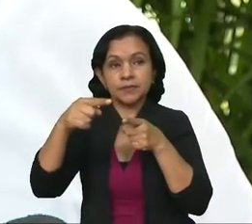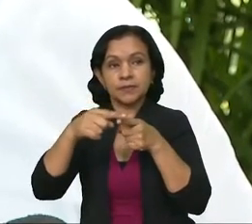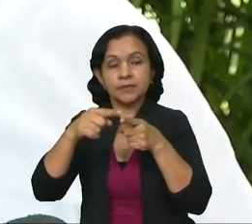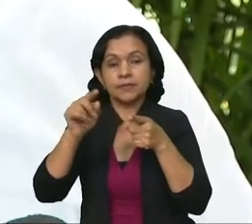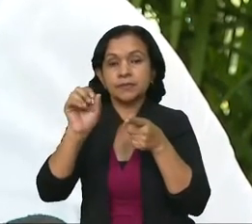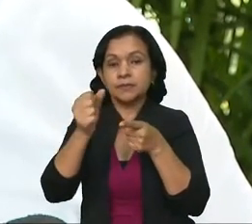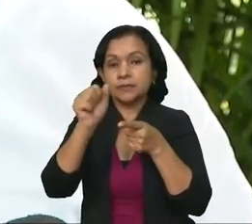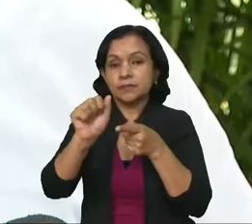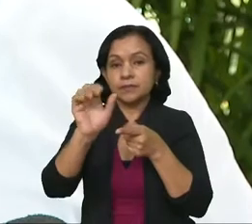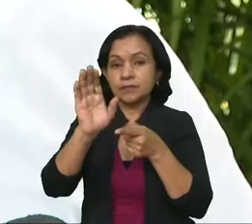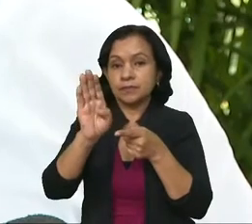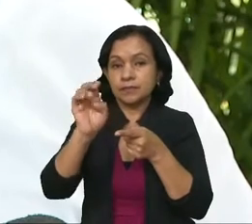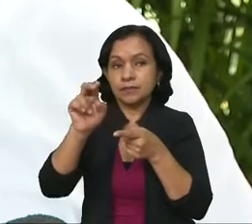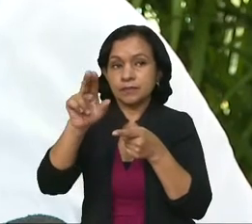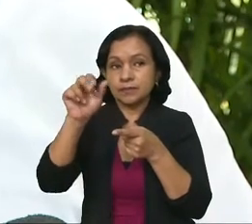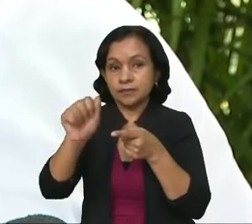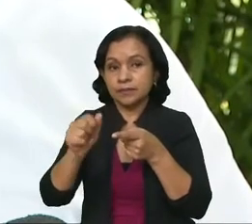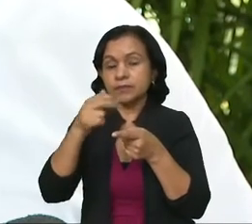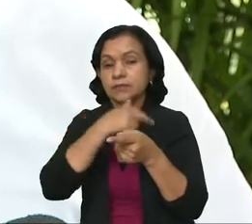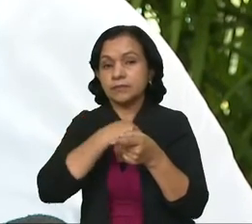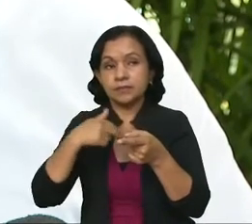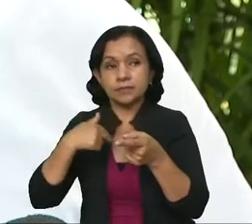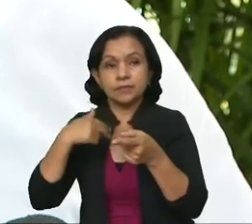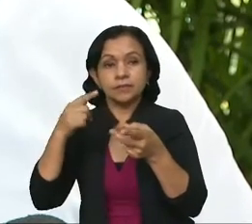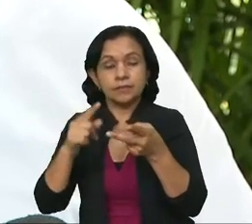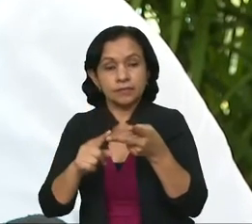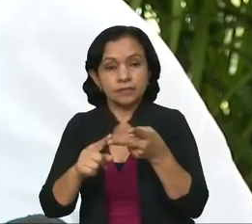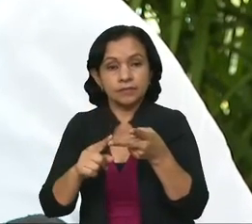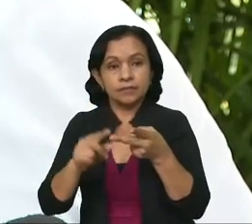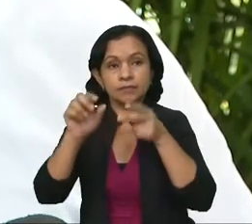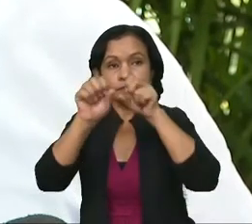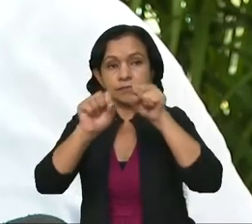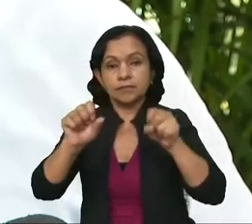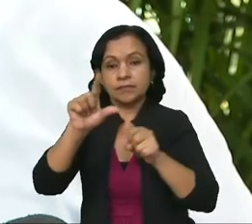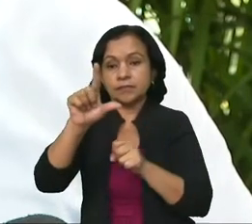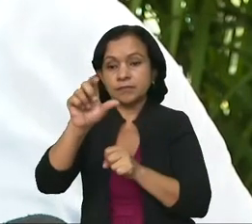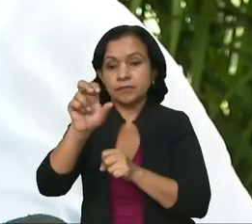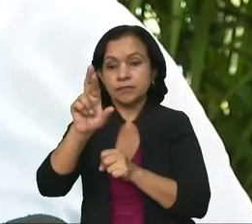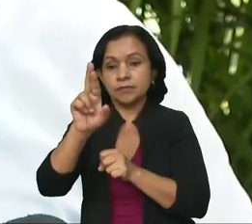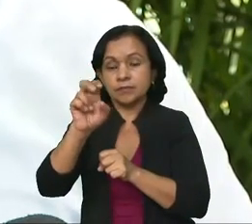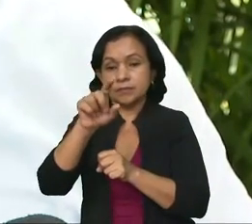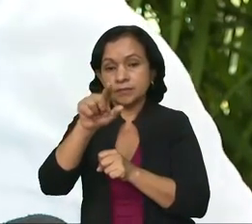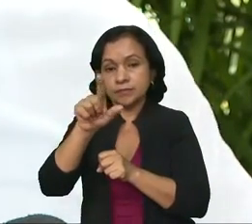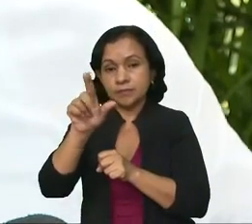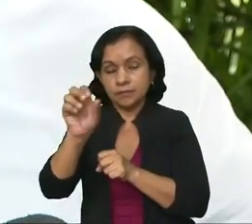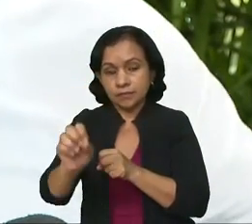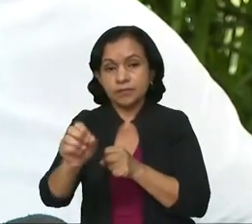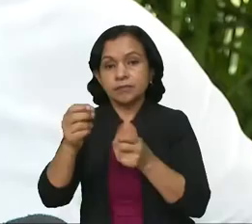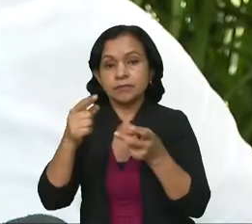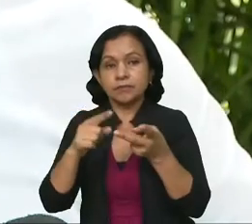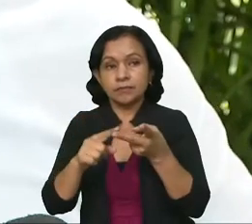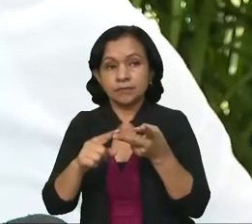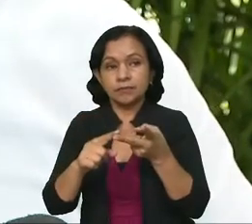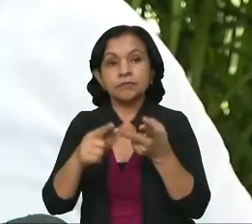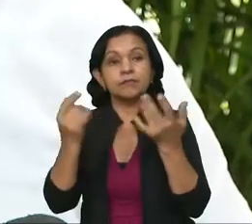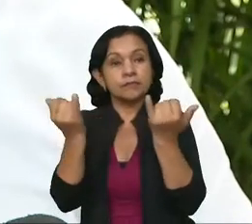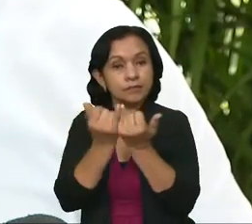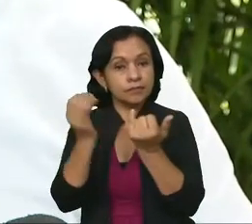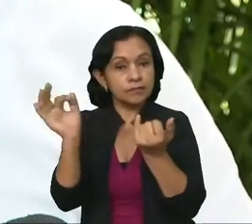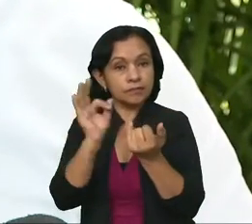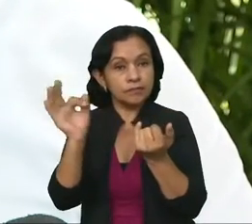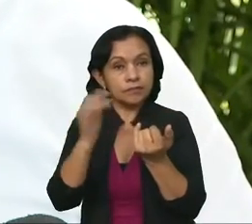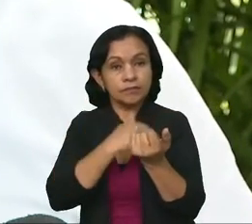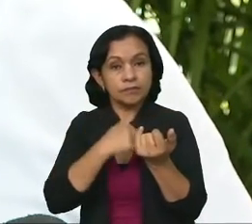Sabana, 7 kilómetros en la comunidad del Edén, y San Lorenzo, 3 kilómetros en la comunidad El Mañadero. A su vez,